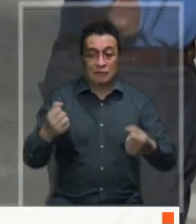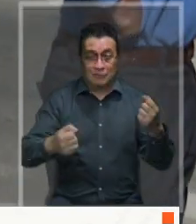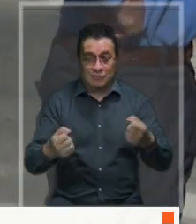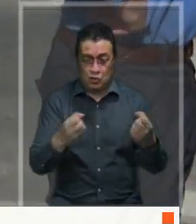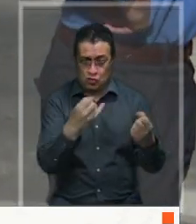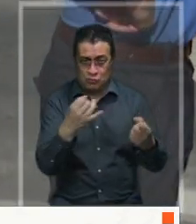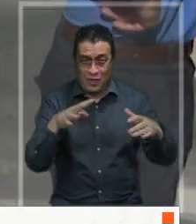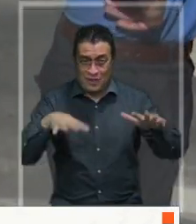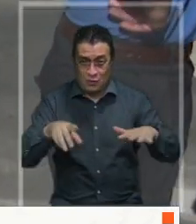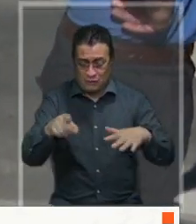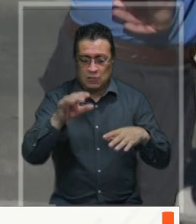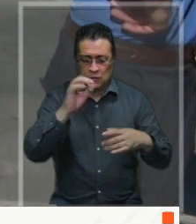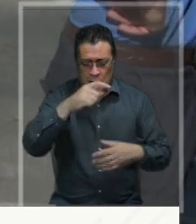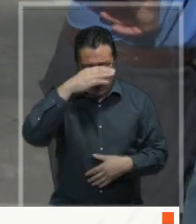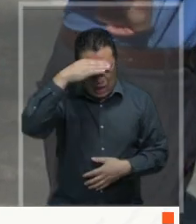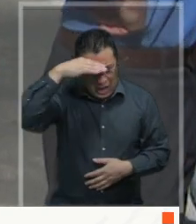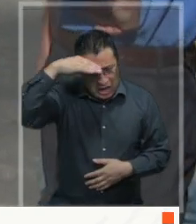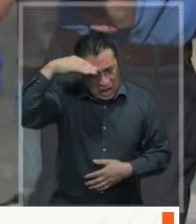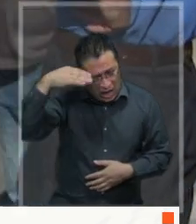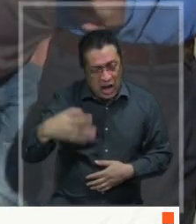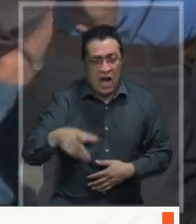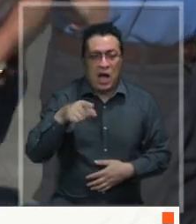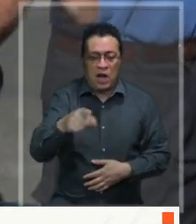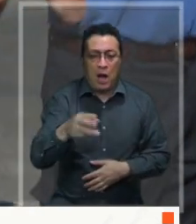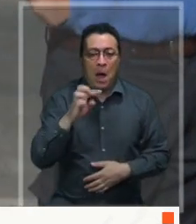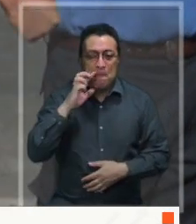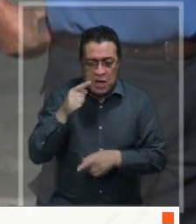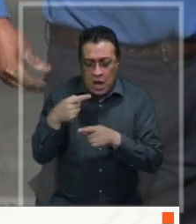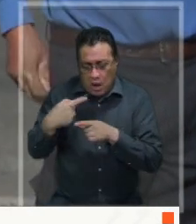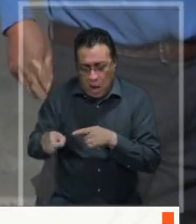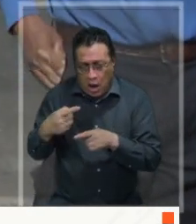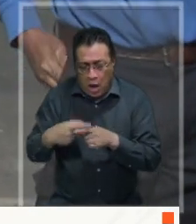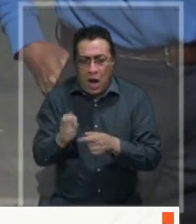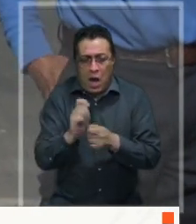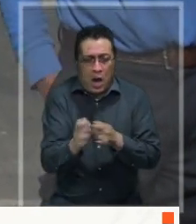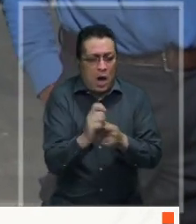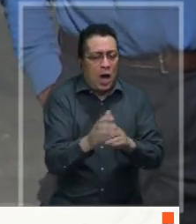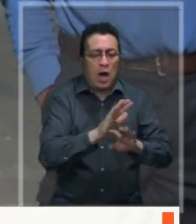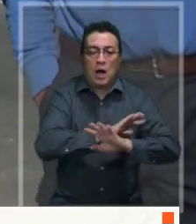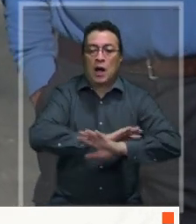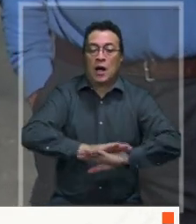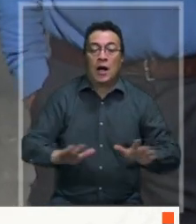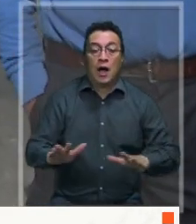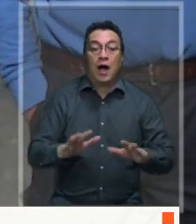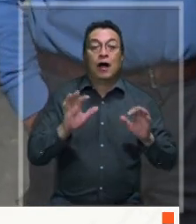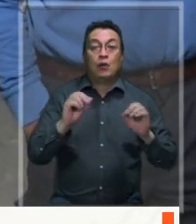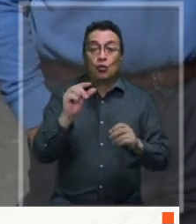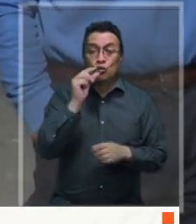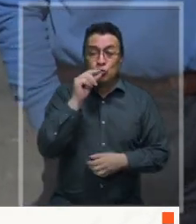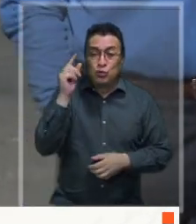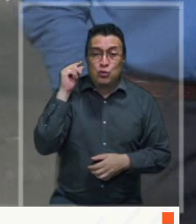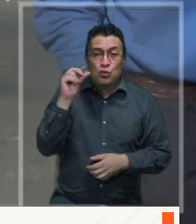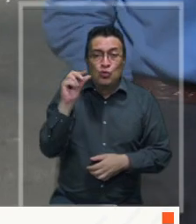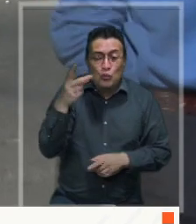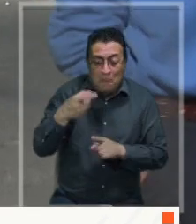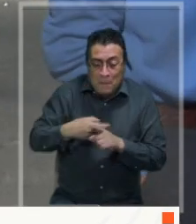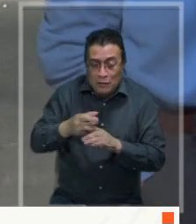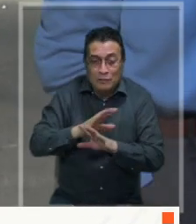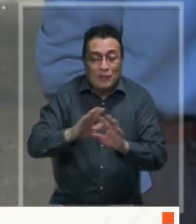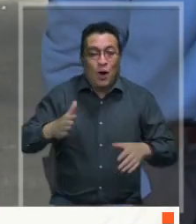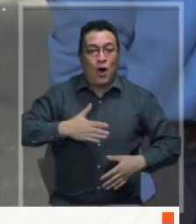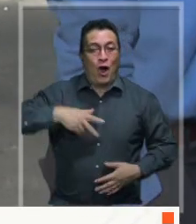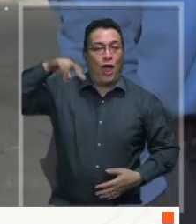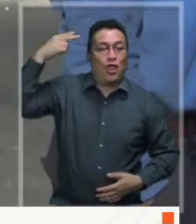mucho sacrificio justamente dando unos pies y después terminó de pagar lo demás hace un par de meses y ahora